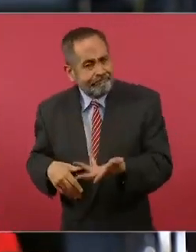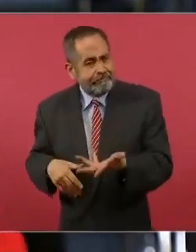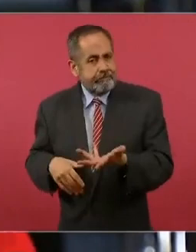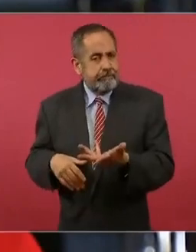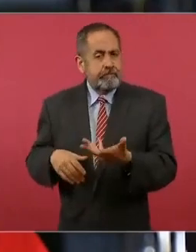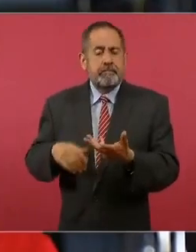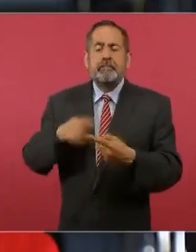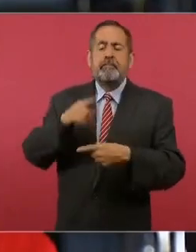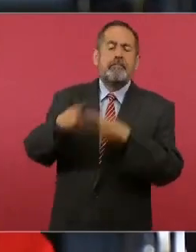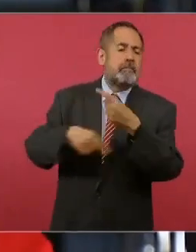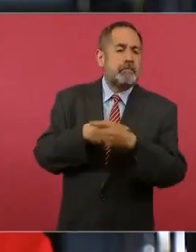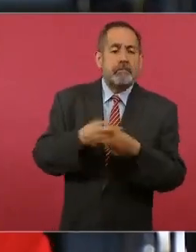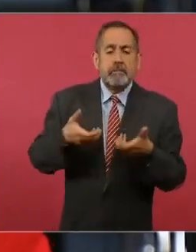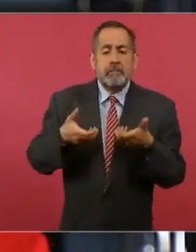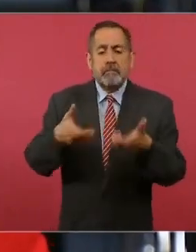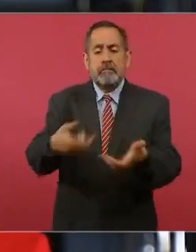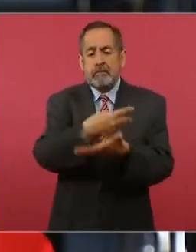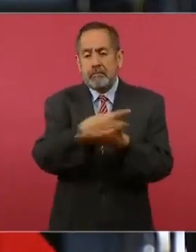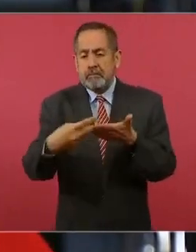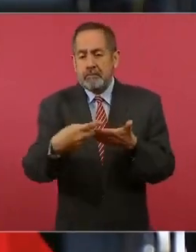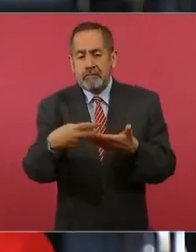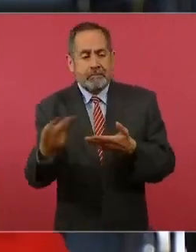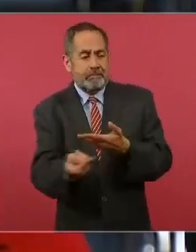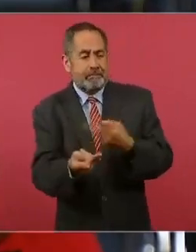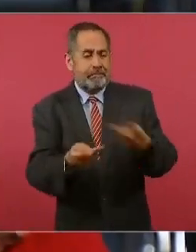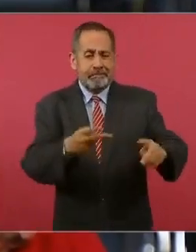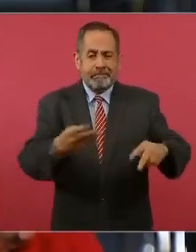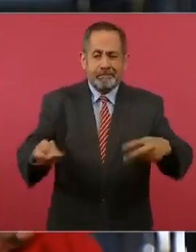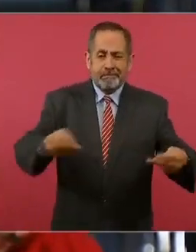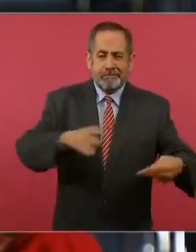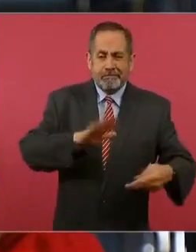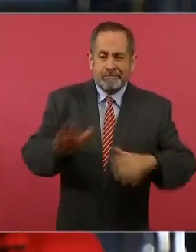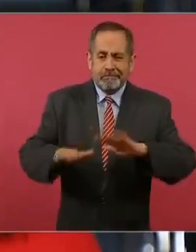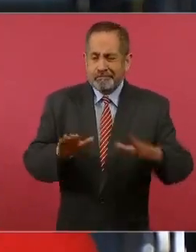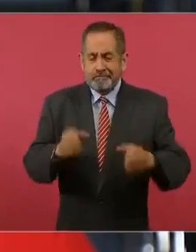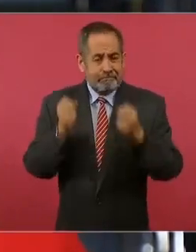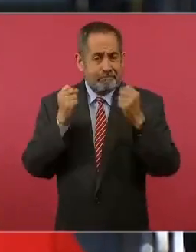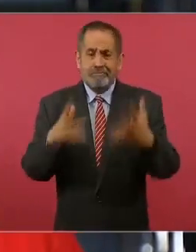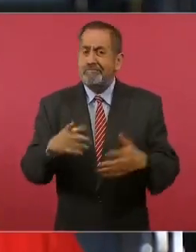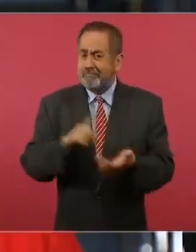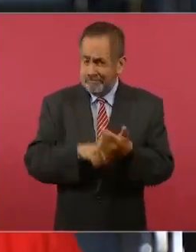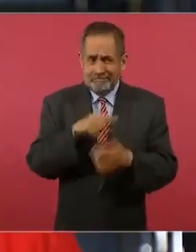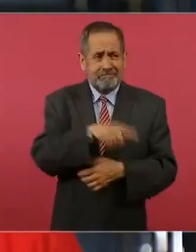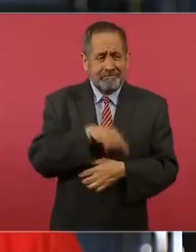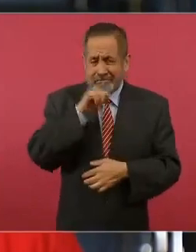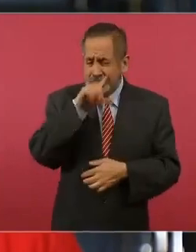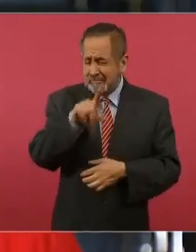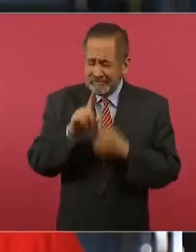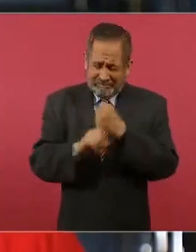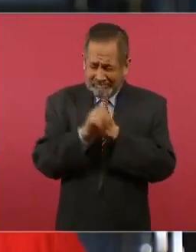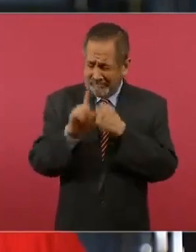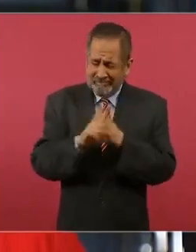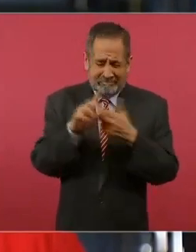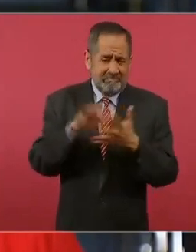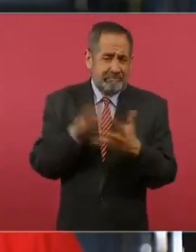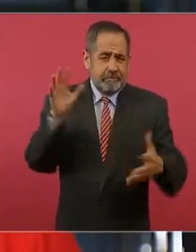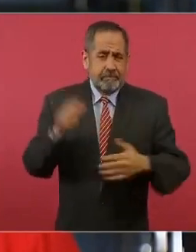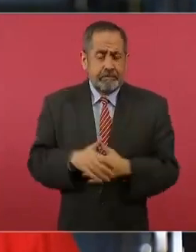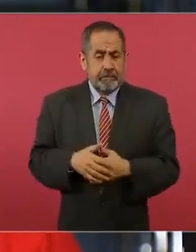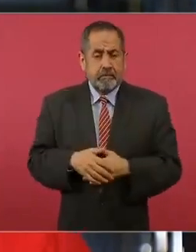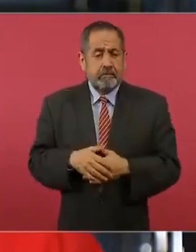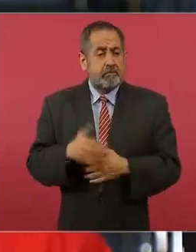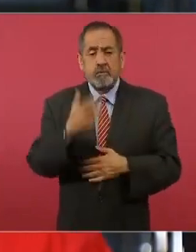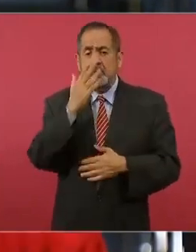aparecen los cuerpos en fosas clandestinas, donde también tenemos una grave crisis. En este sentido, tenemos una alta